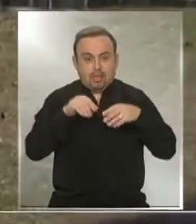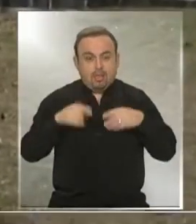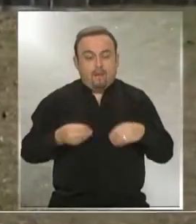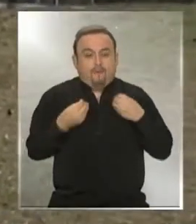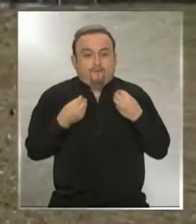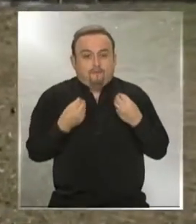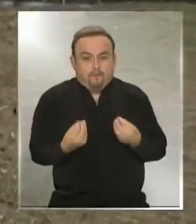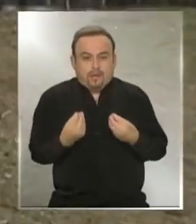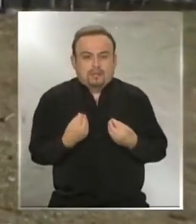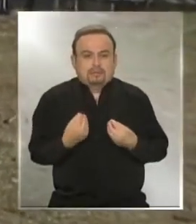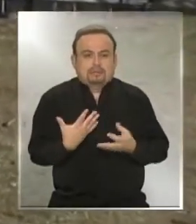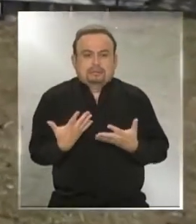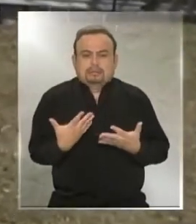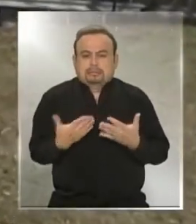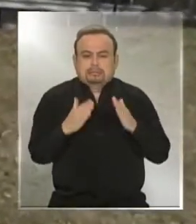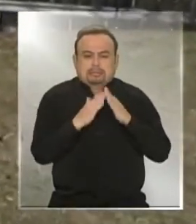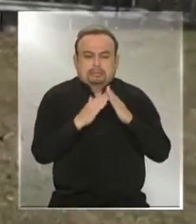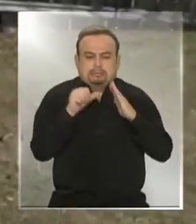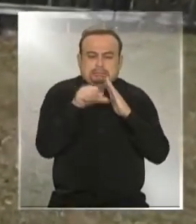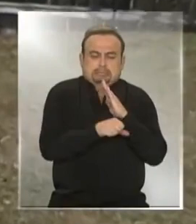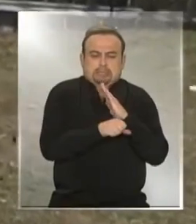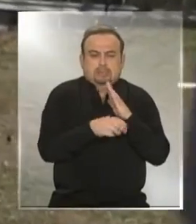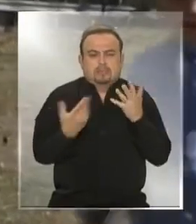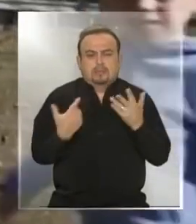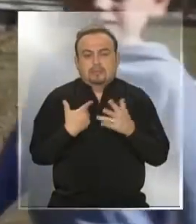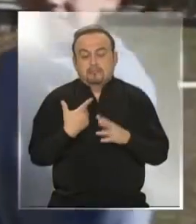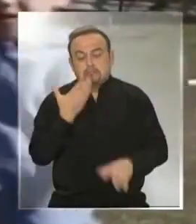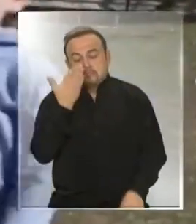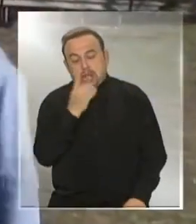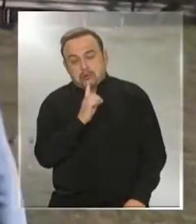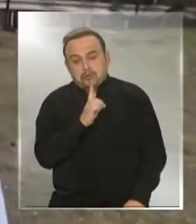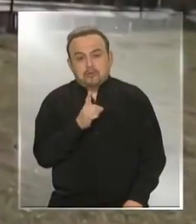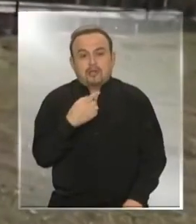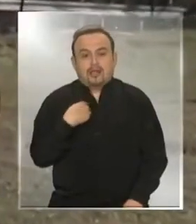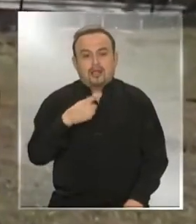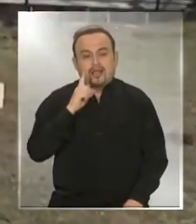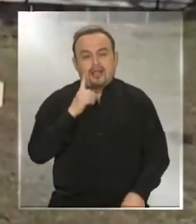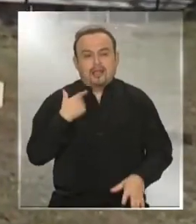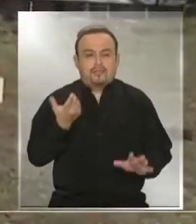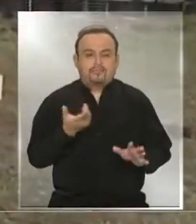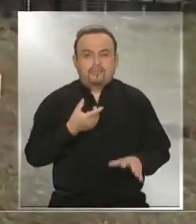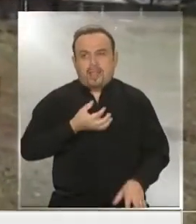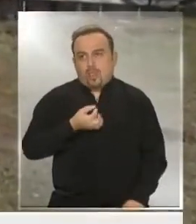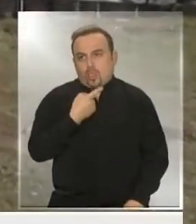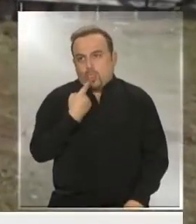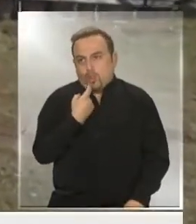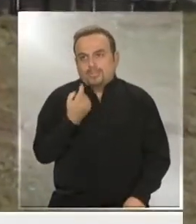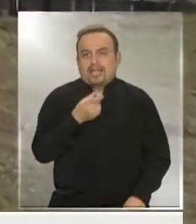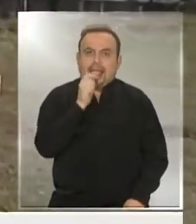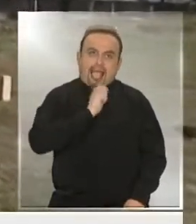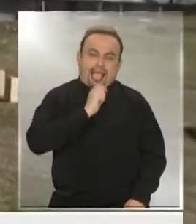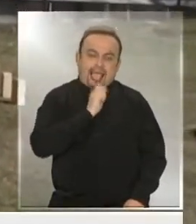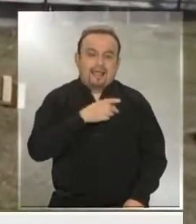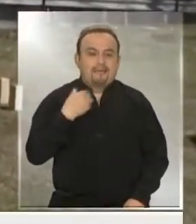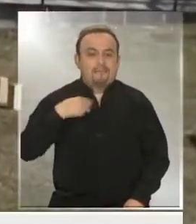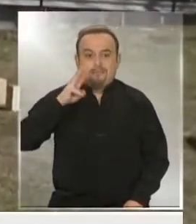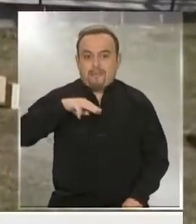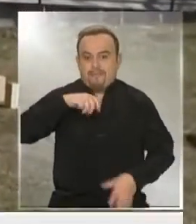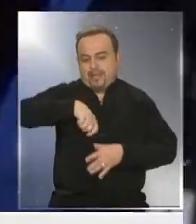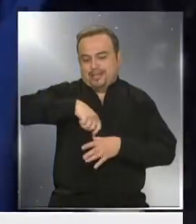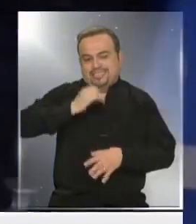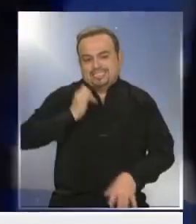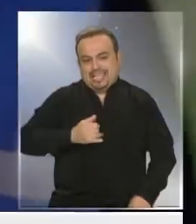hemos estado demasiado tiempo en casa aunque no estuvo tan malo porque teníamos tonos helados y torta mi mamá siempre me